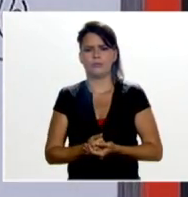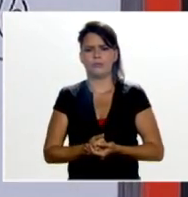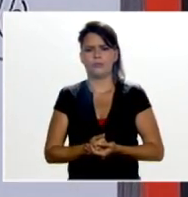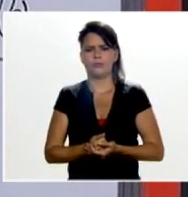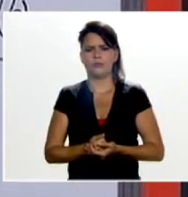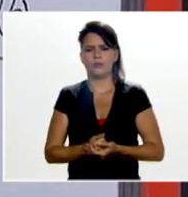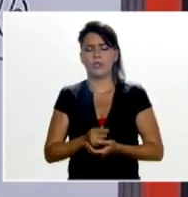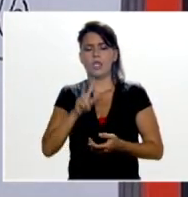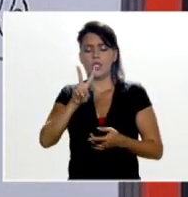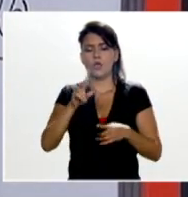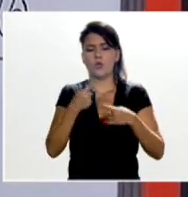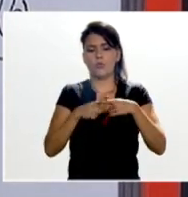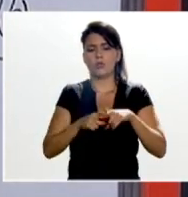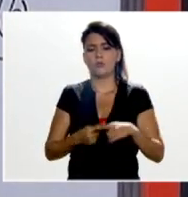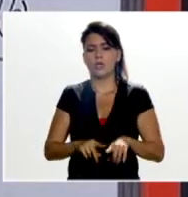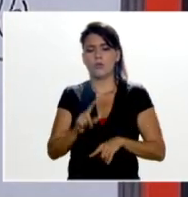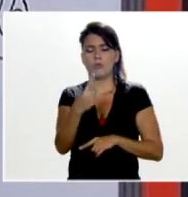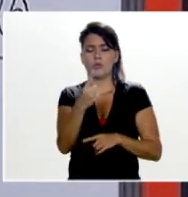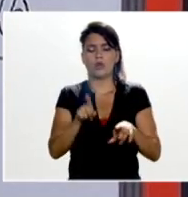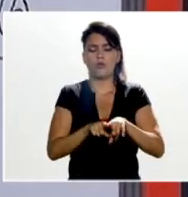Y 2 por 1 queda 2.